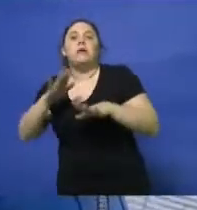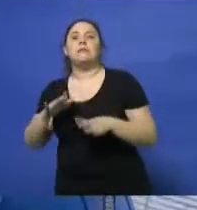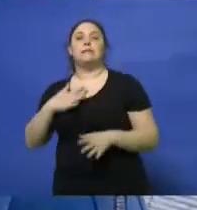¡Gracias!